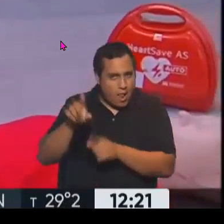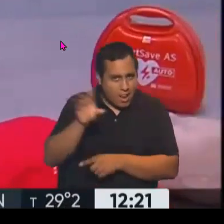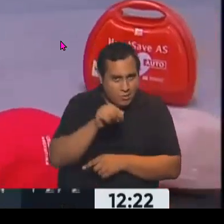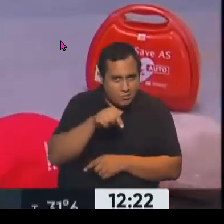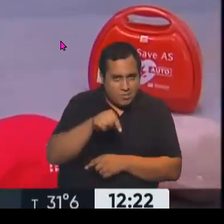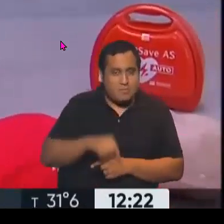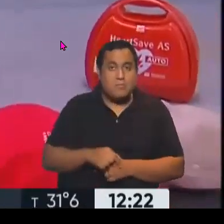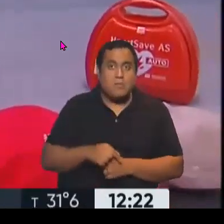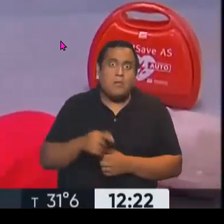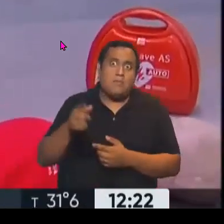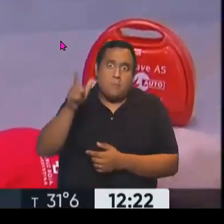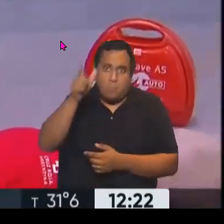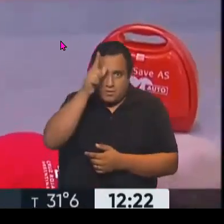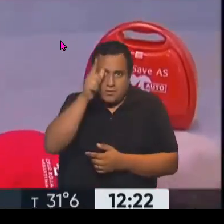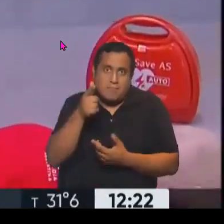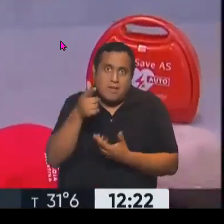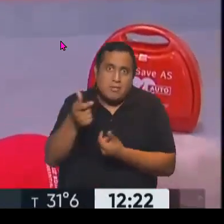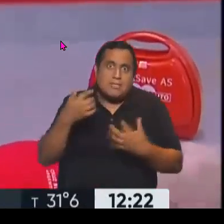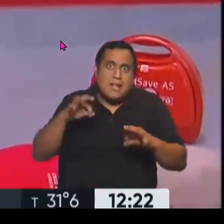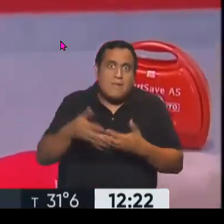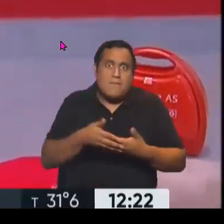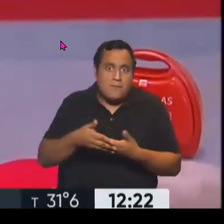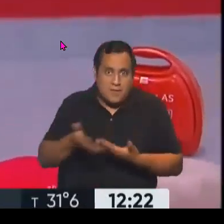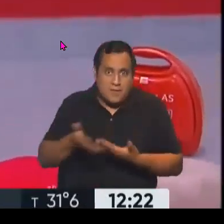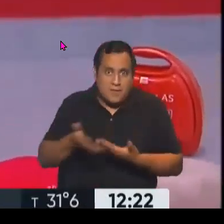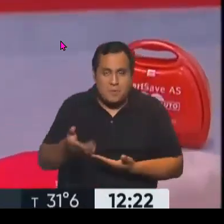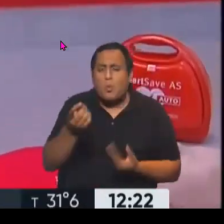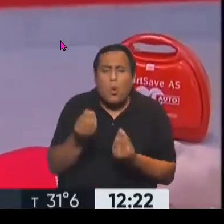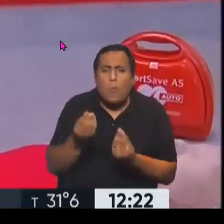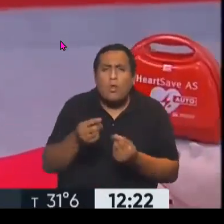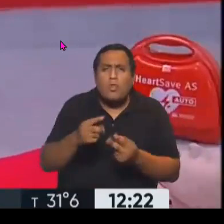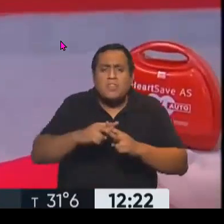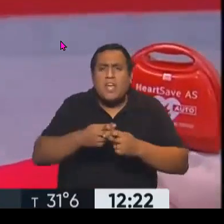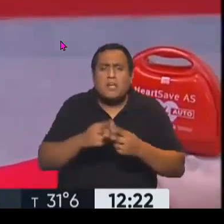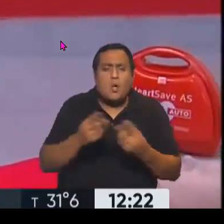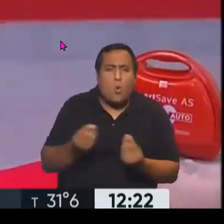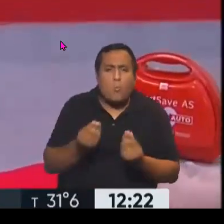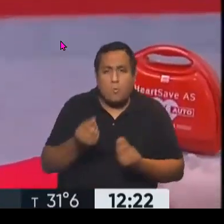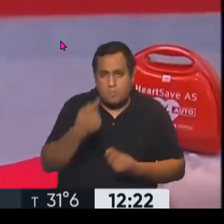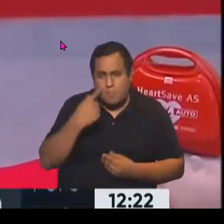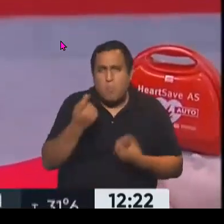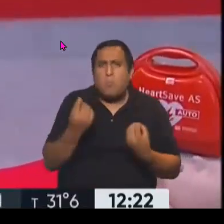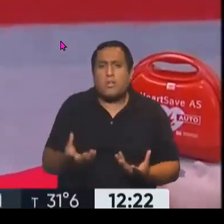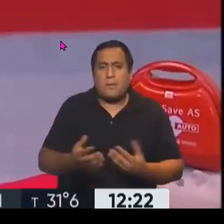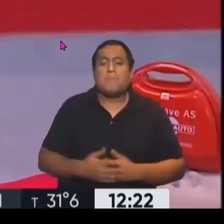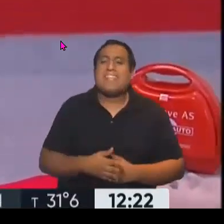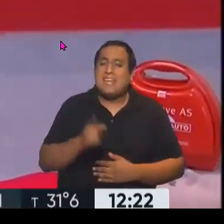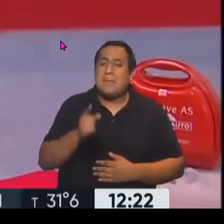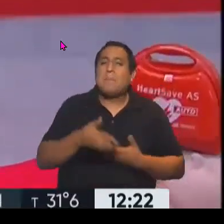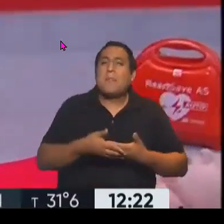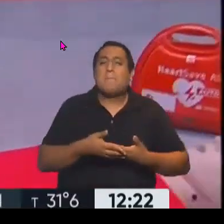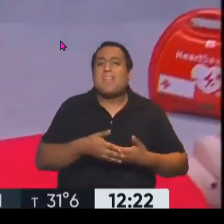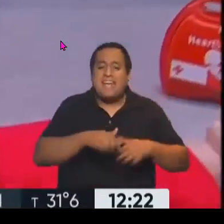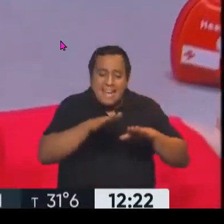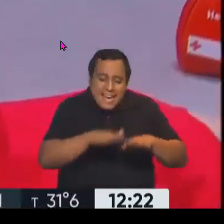le salvaron la vida al chiquito, a la chiquita de 15 meses. ¿Cómo es la técnica que hay que utilizar y por qué? Bien, la técnica para lo